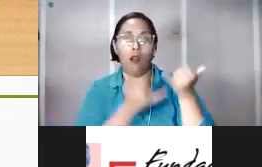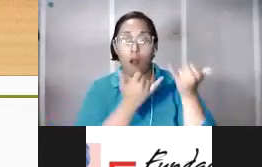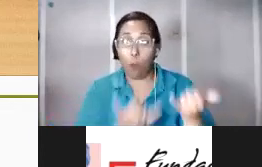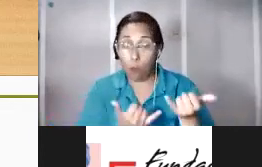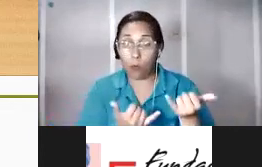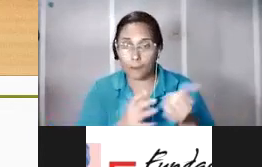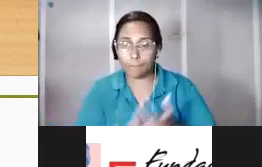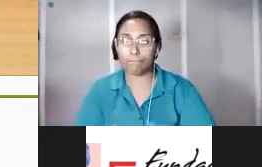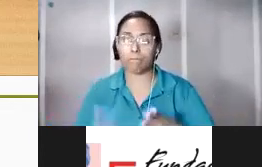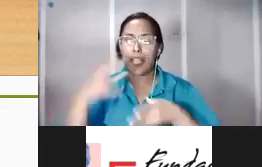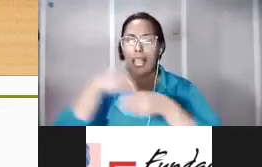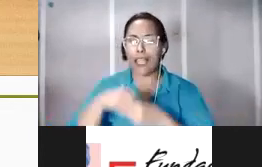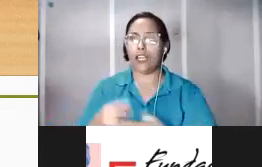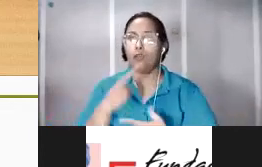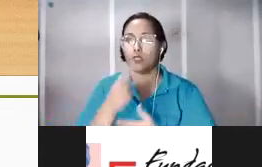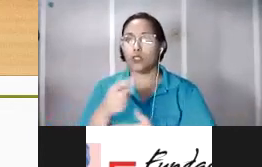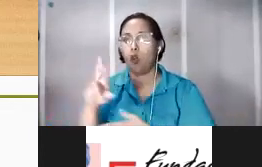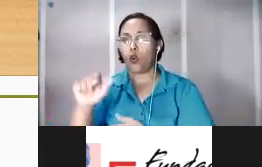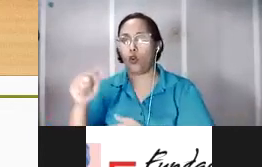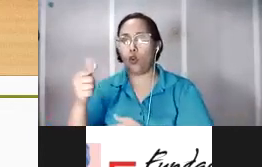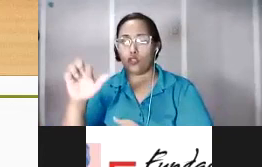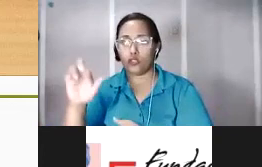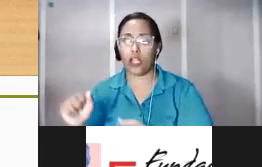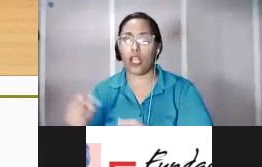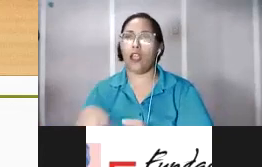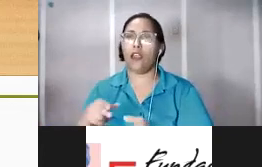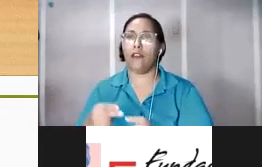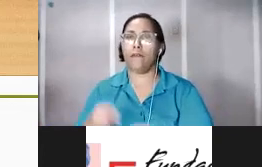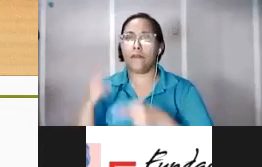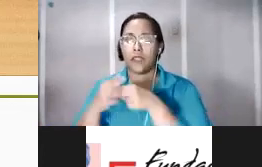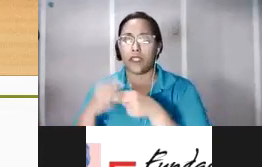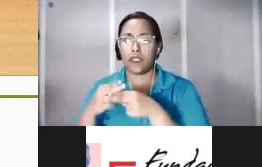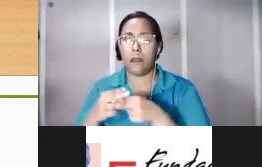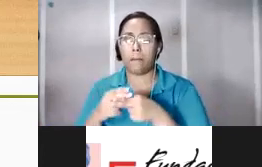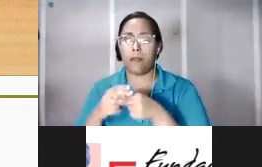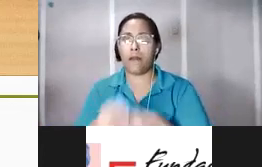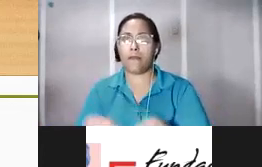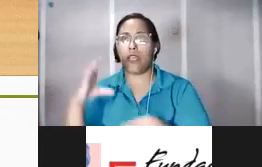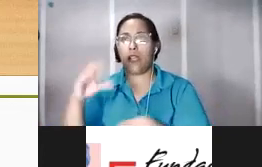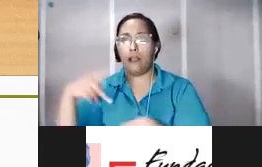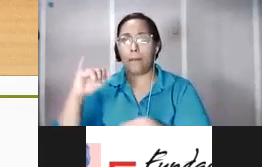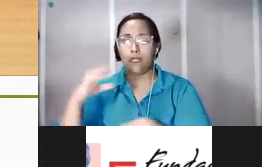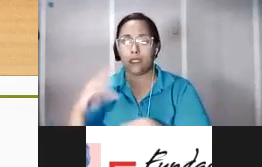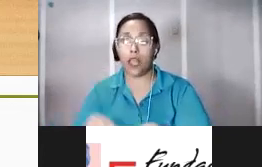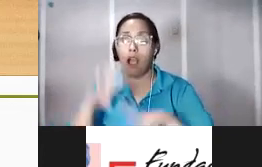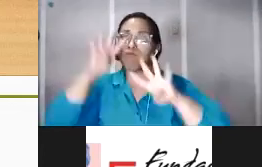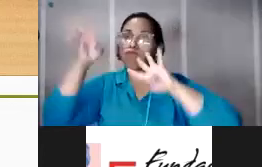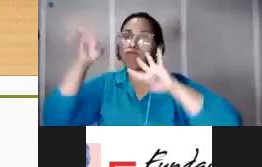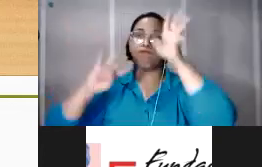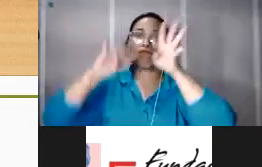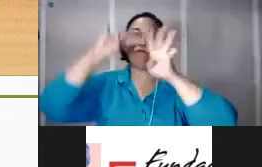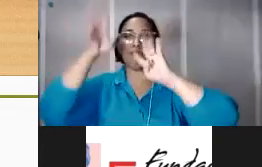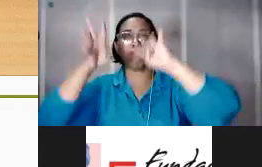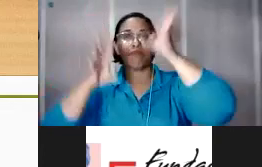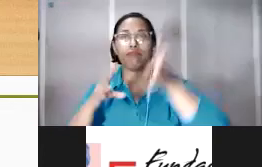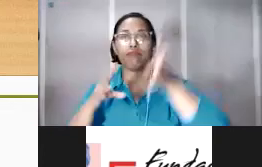lo que Roger Chartier llama la capacidad de inventiva de las mujeres, que